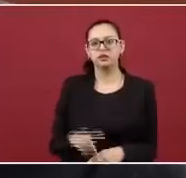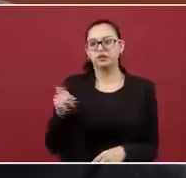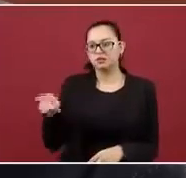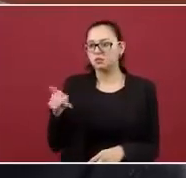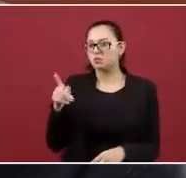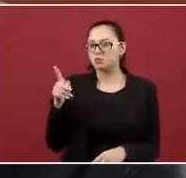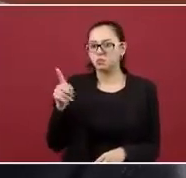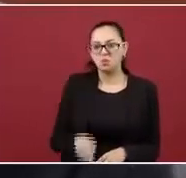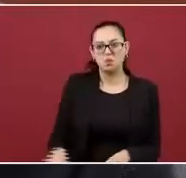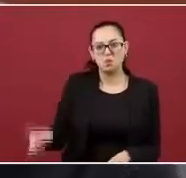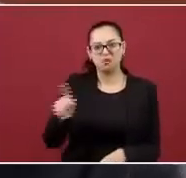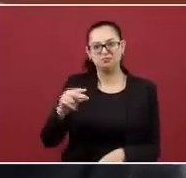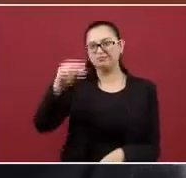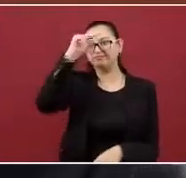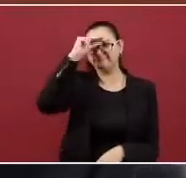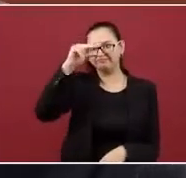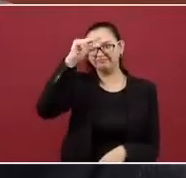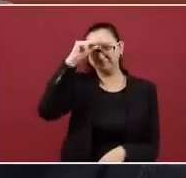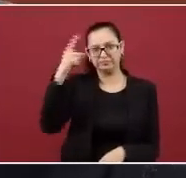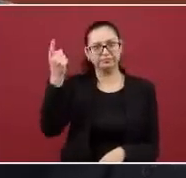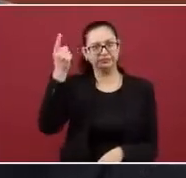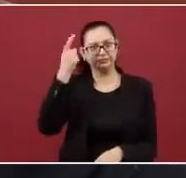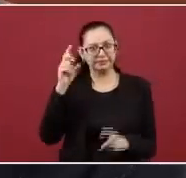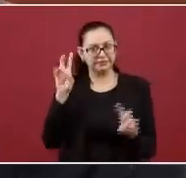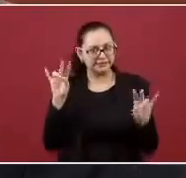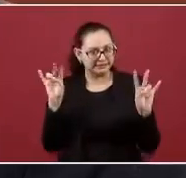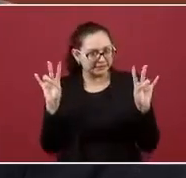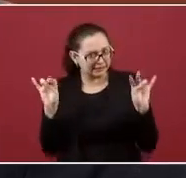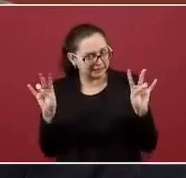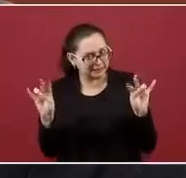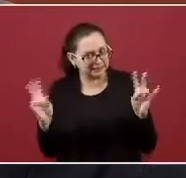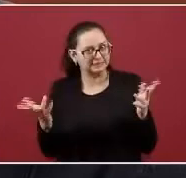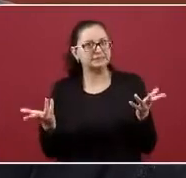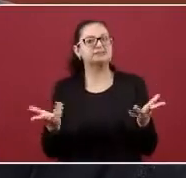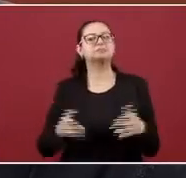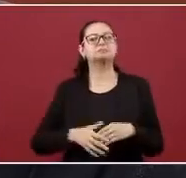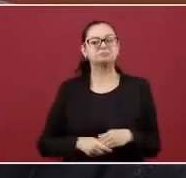muy inteligente, muy avispado.